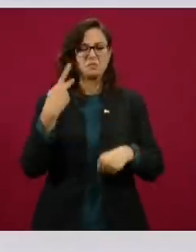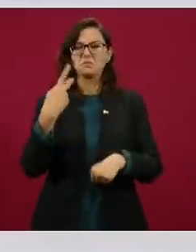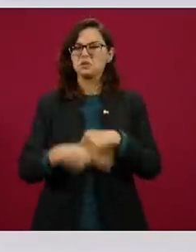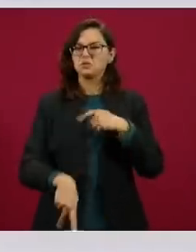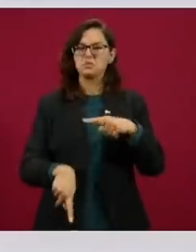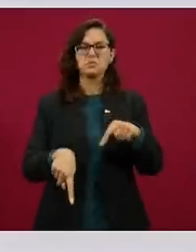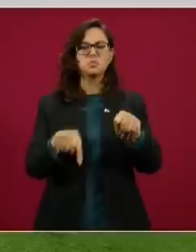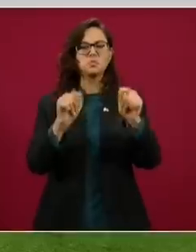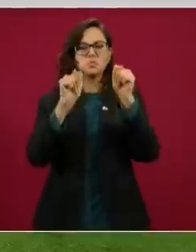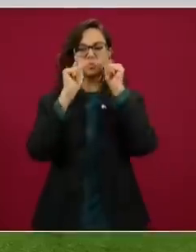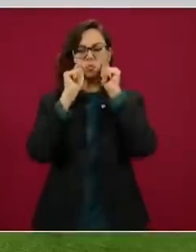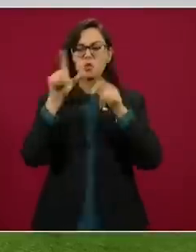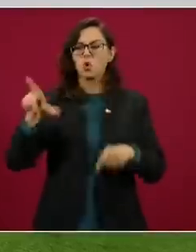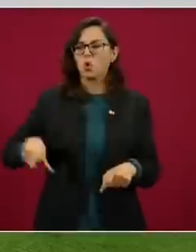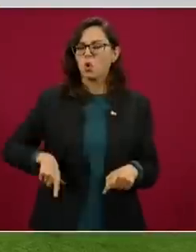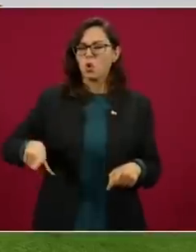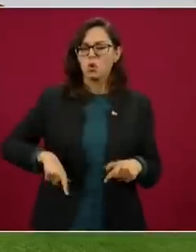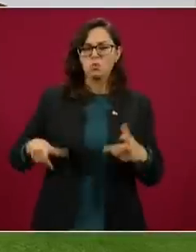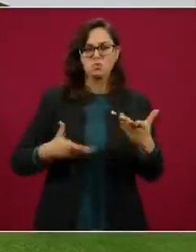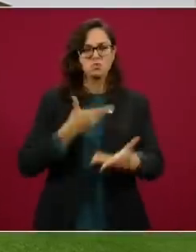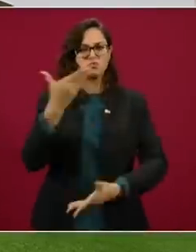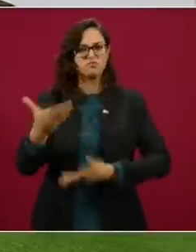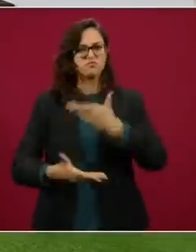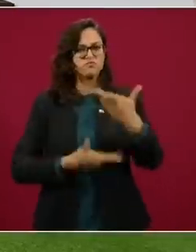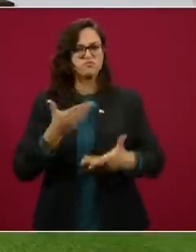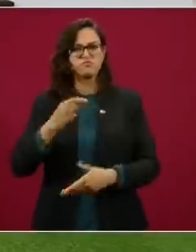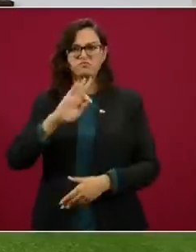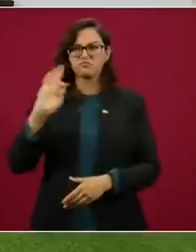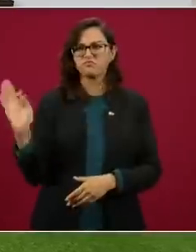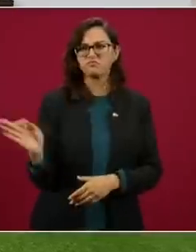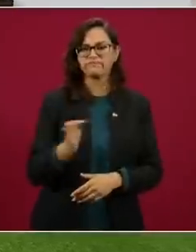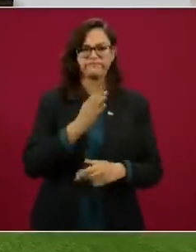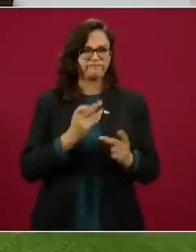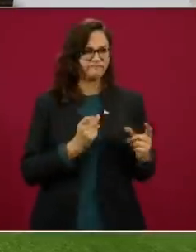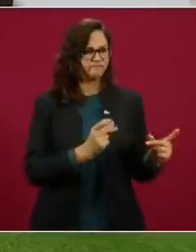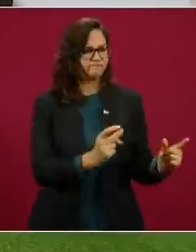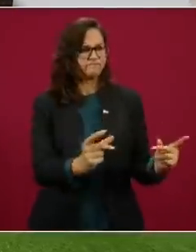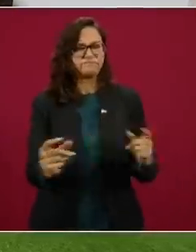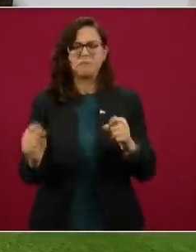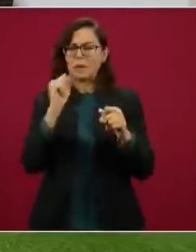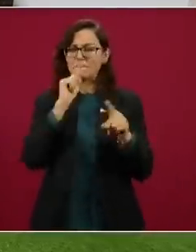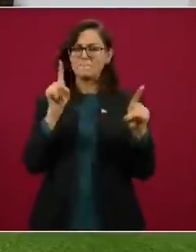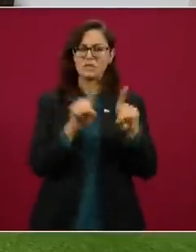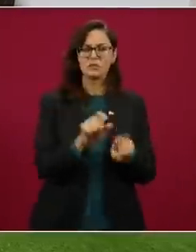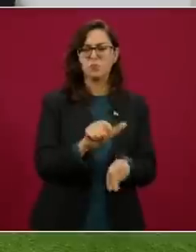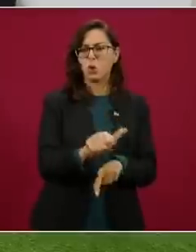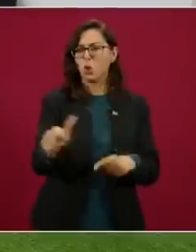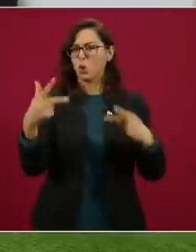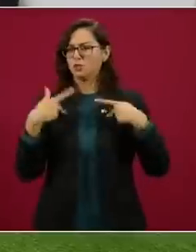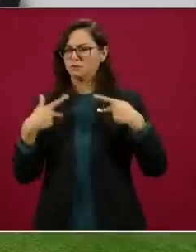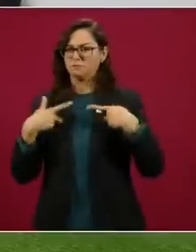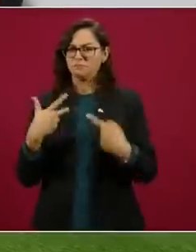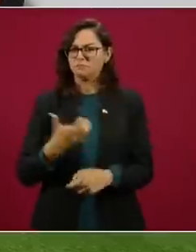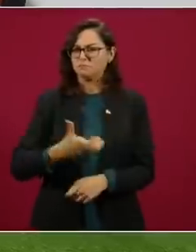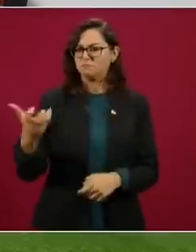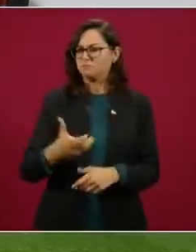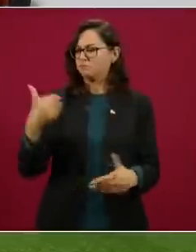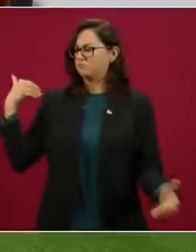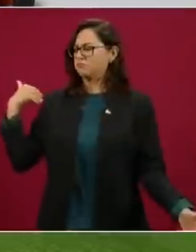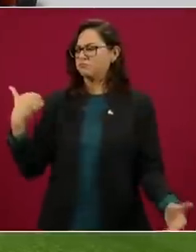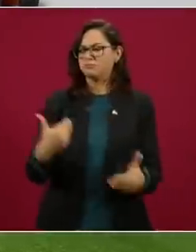servidores públicos del gobierno federal y muchas otras personas en distintos ámbitos durante esta